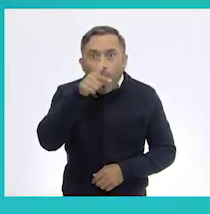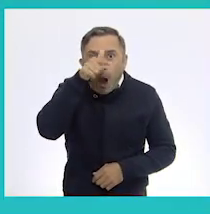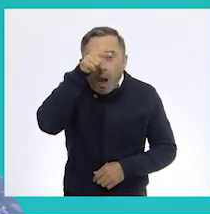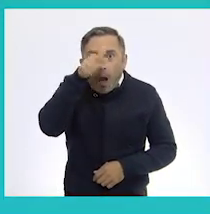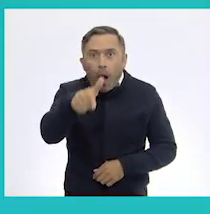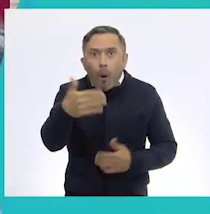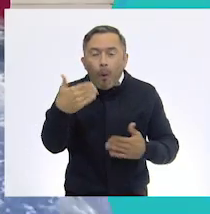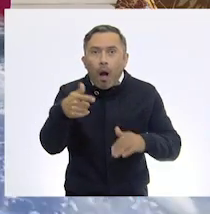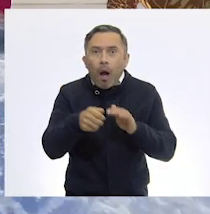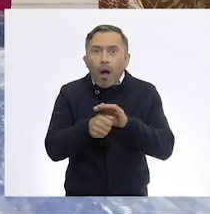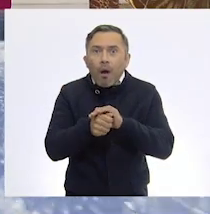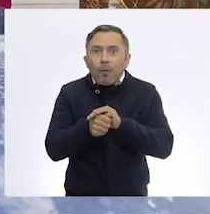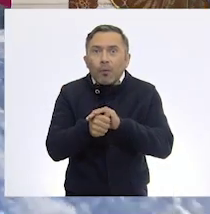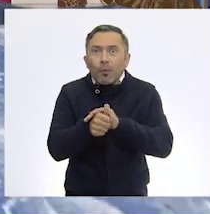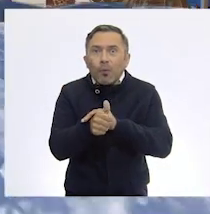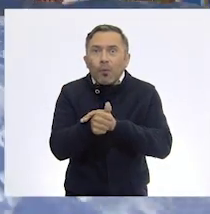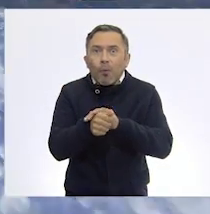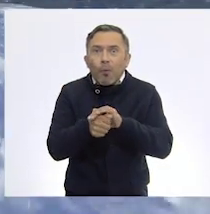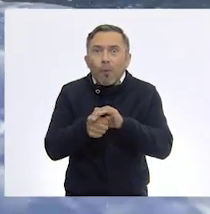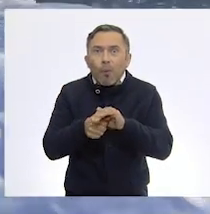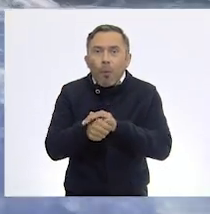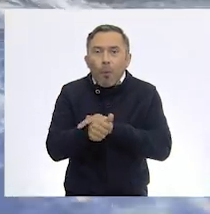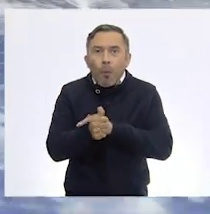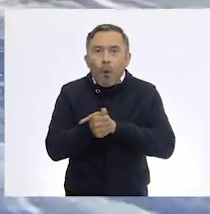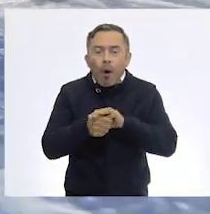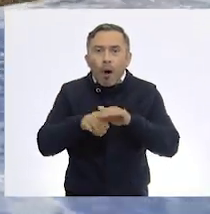tortuga! ¡Wow!